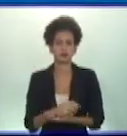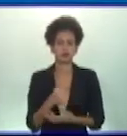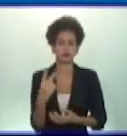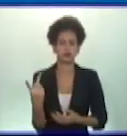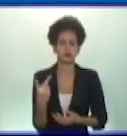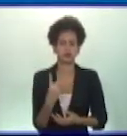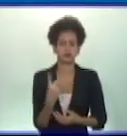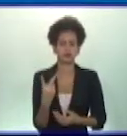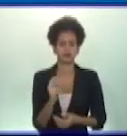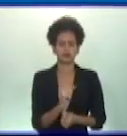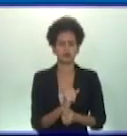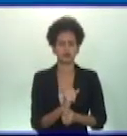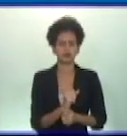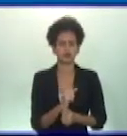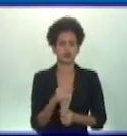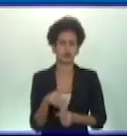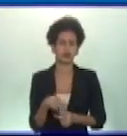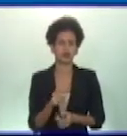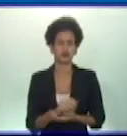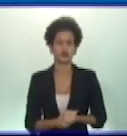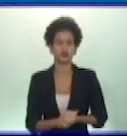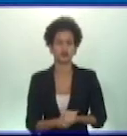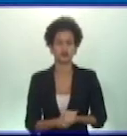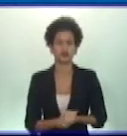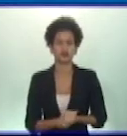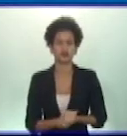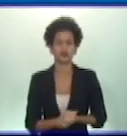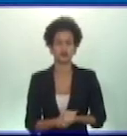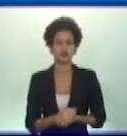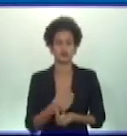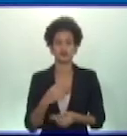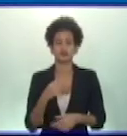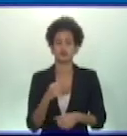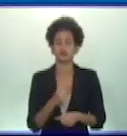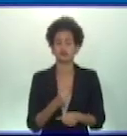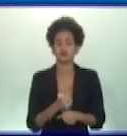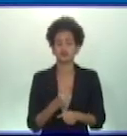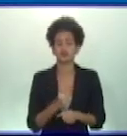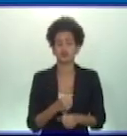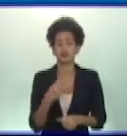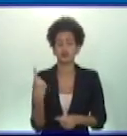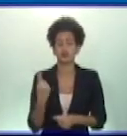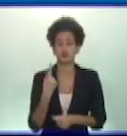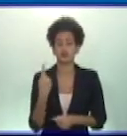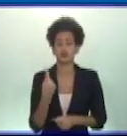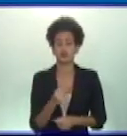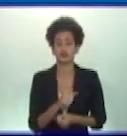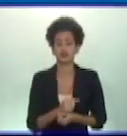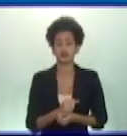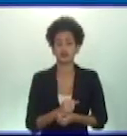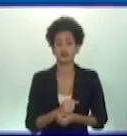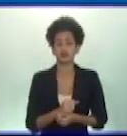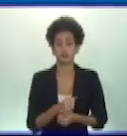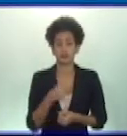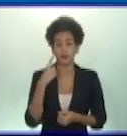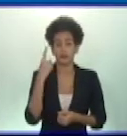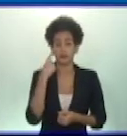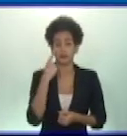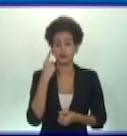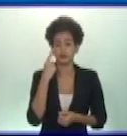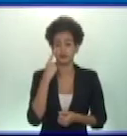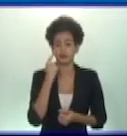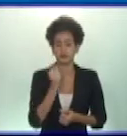lo tanto, estamos en condiciones de trabajar en este caso. Primeramente, vamos a observar